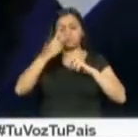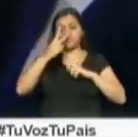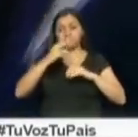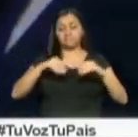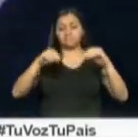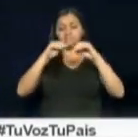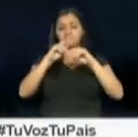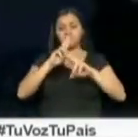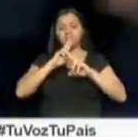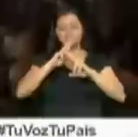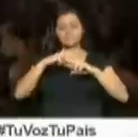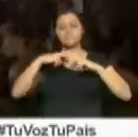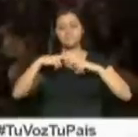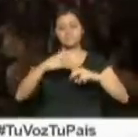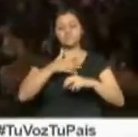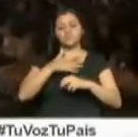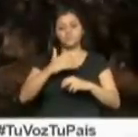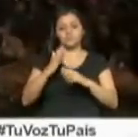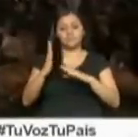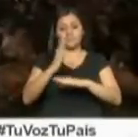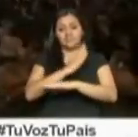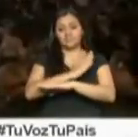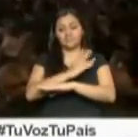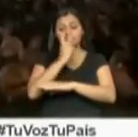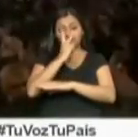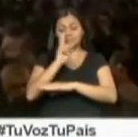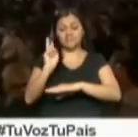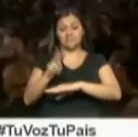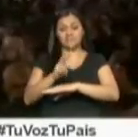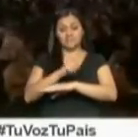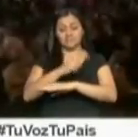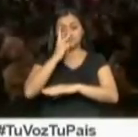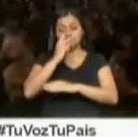primeros resultados de la investigación preliminar, la Fiscalía